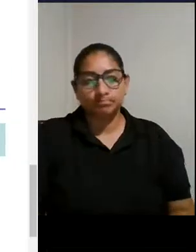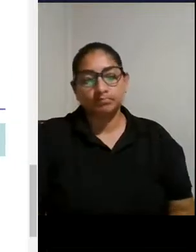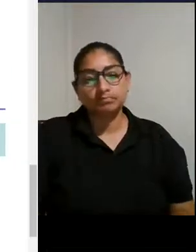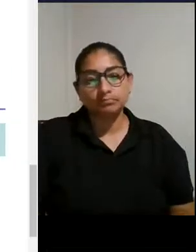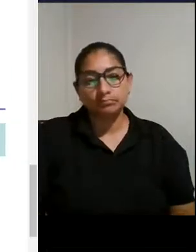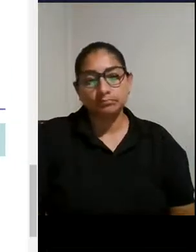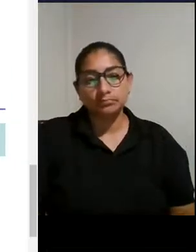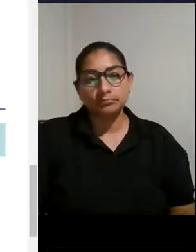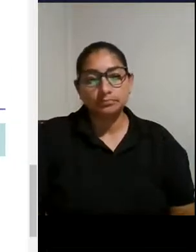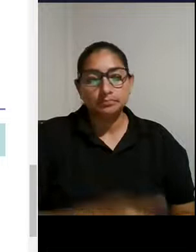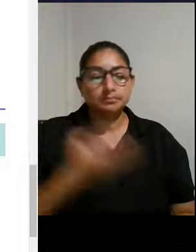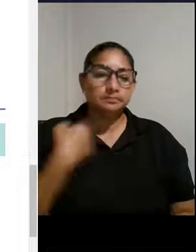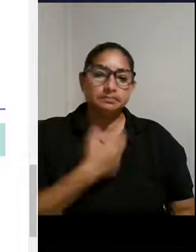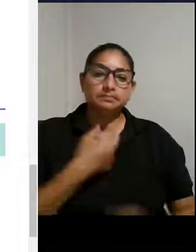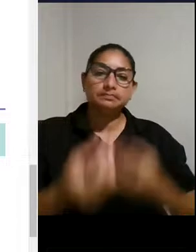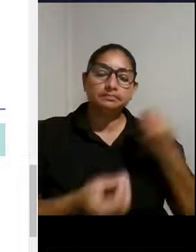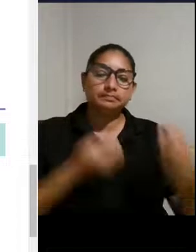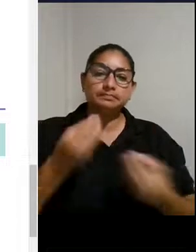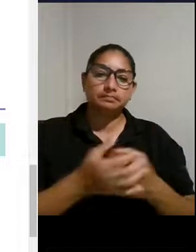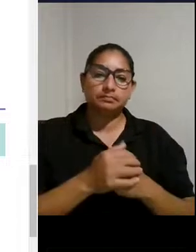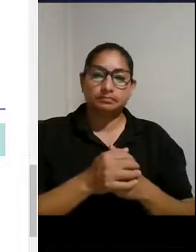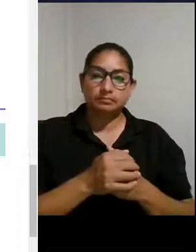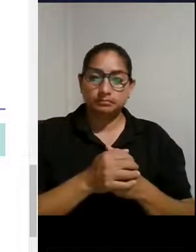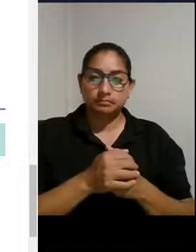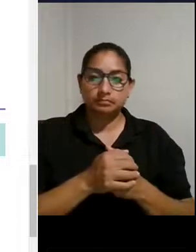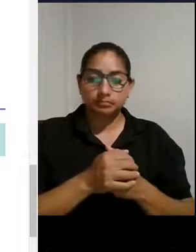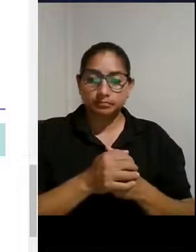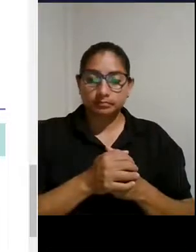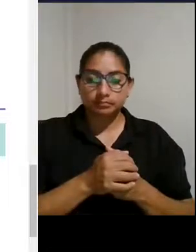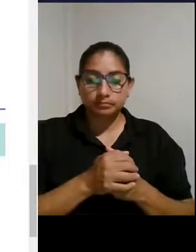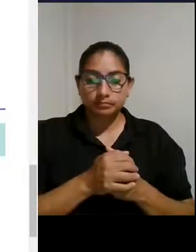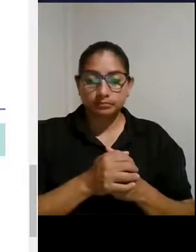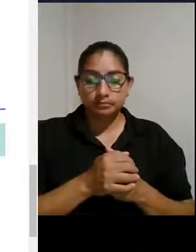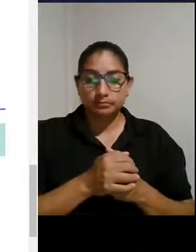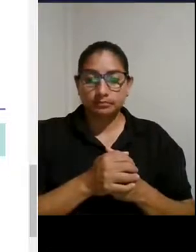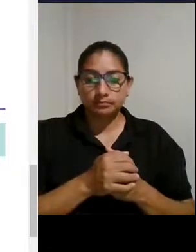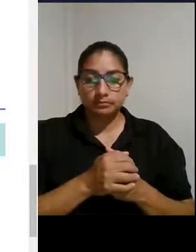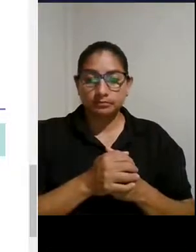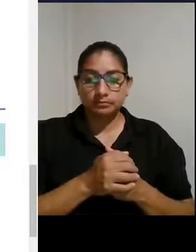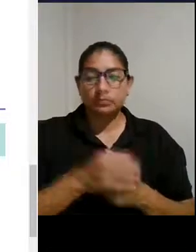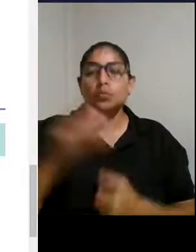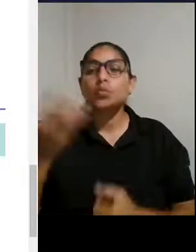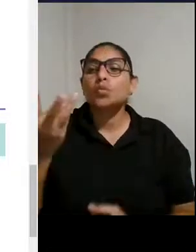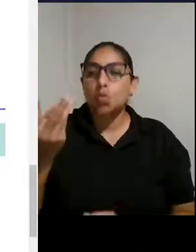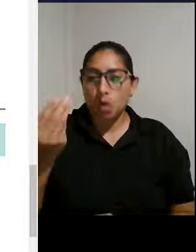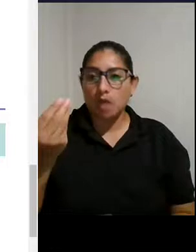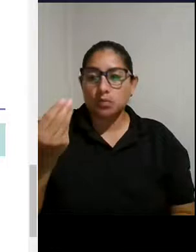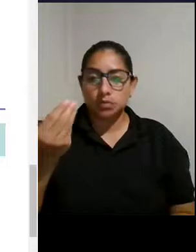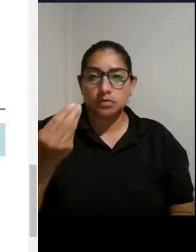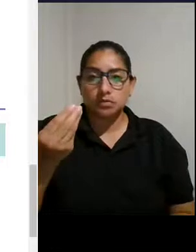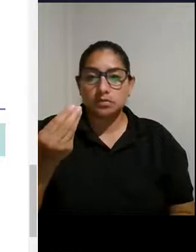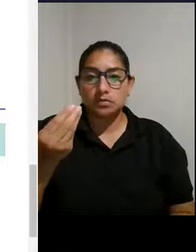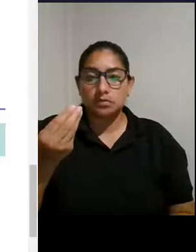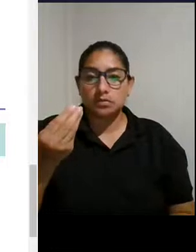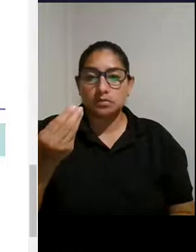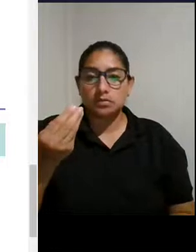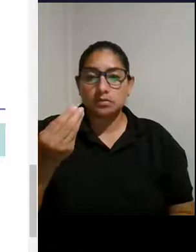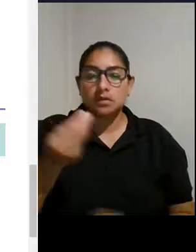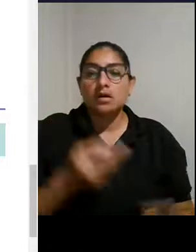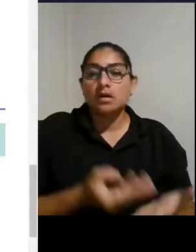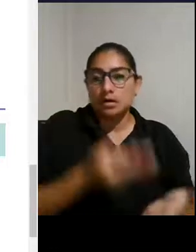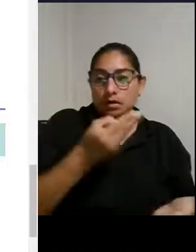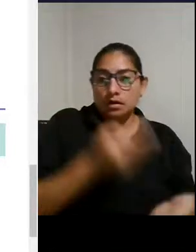nosotros lo que vamos a hacer es lo siguiente. Calculamos cuál es el costo